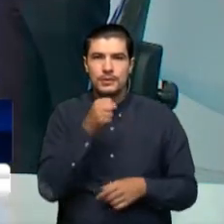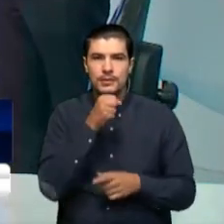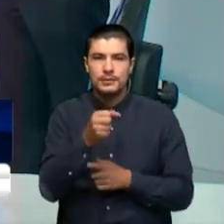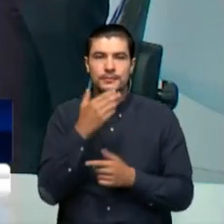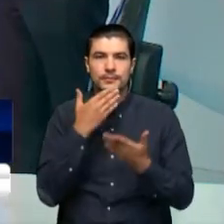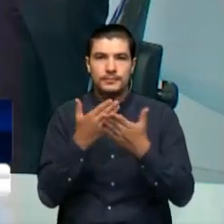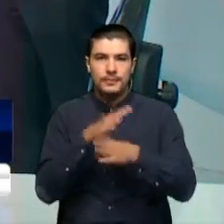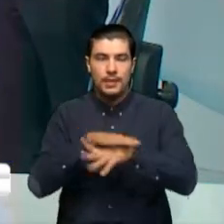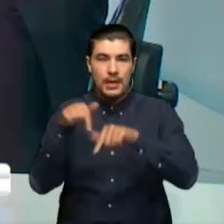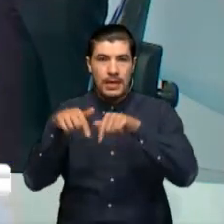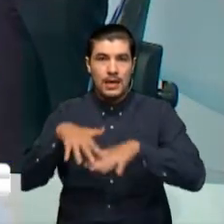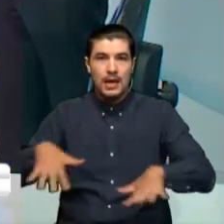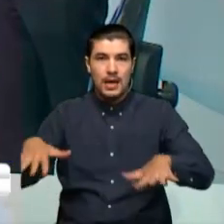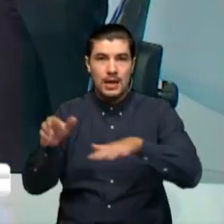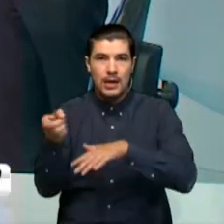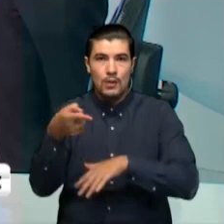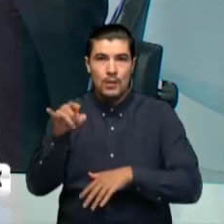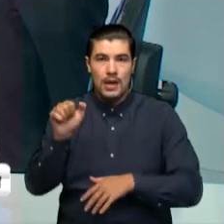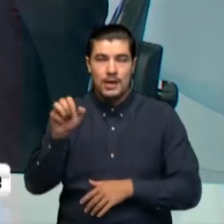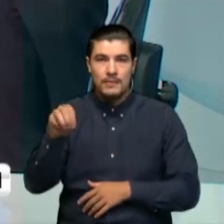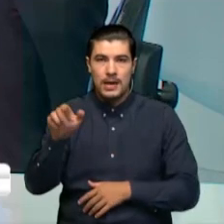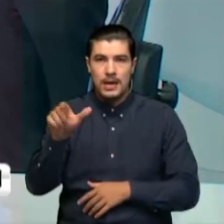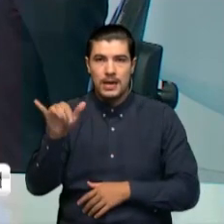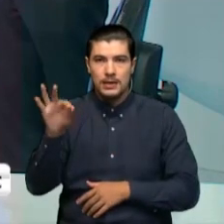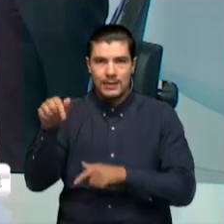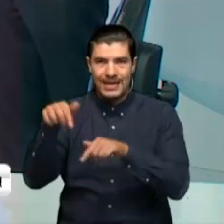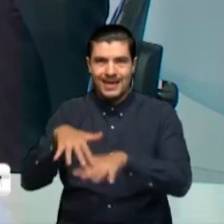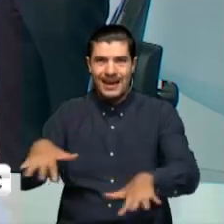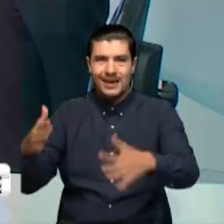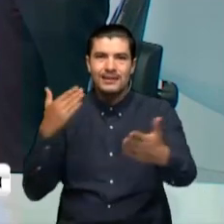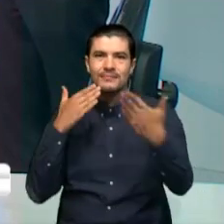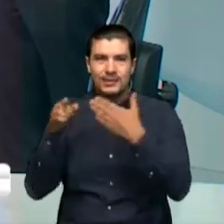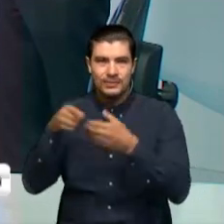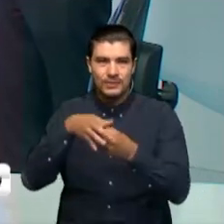desde el corregimiento de Guamalito, zona rural del municipio de El Carmen, para Oriente Noticias.